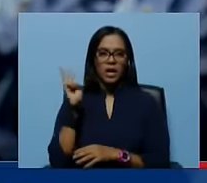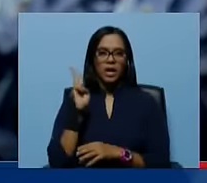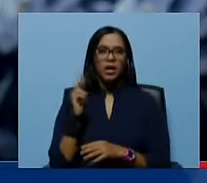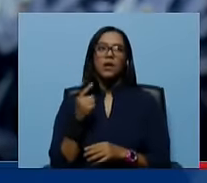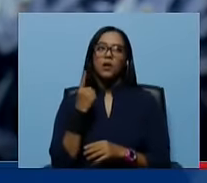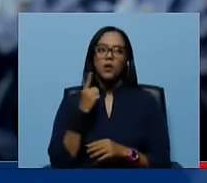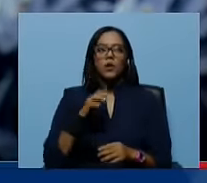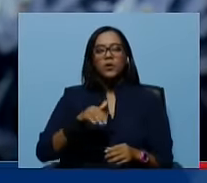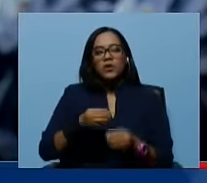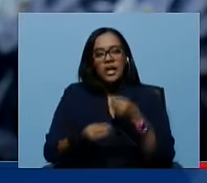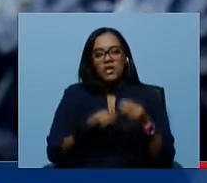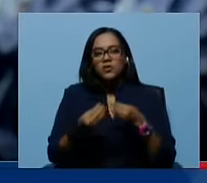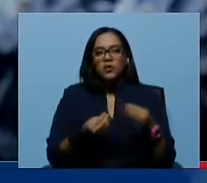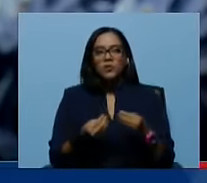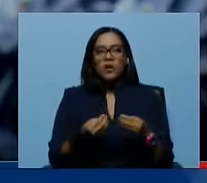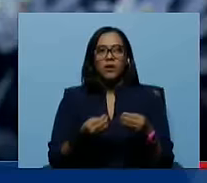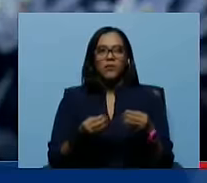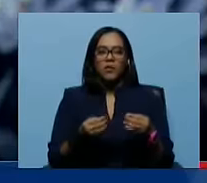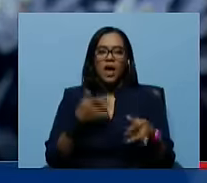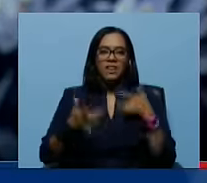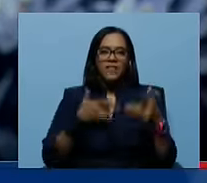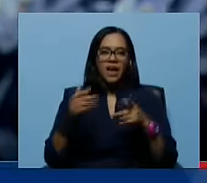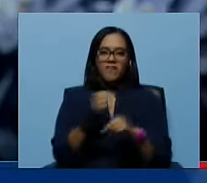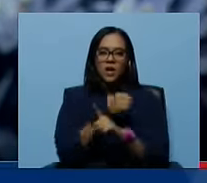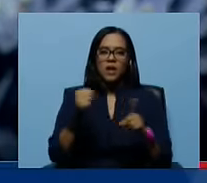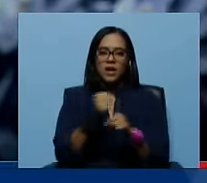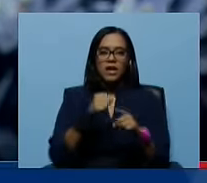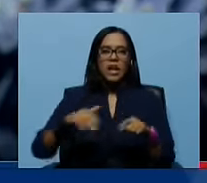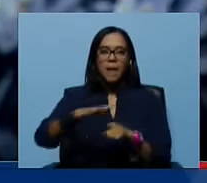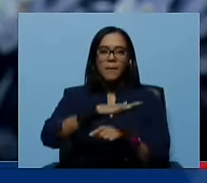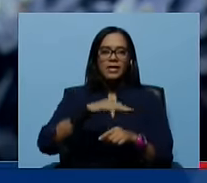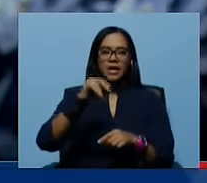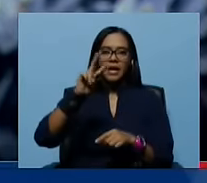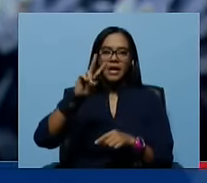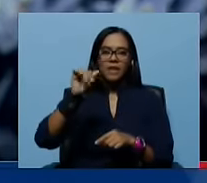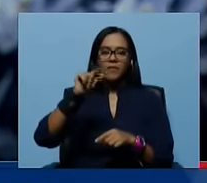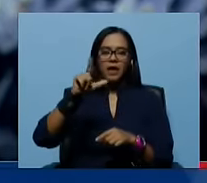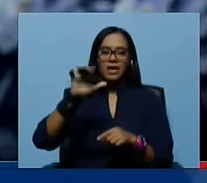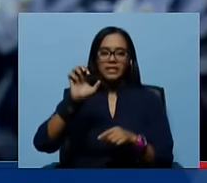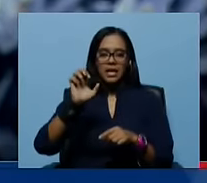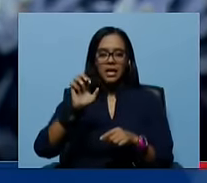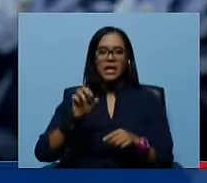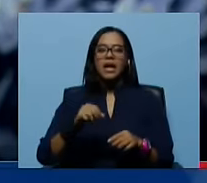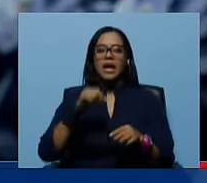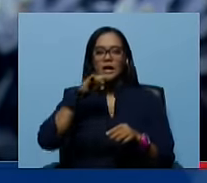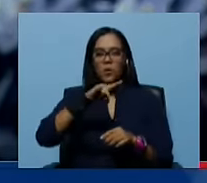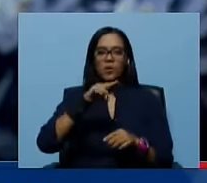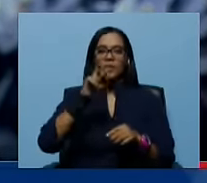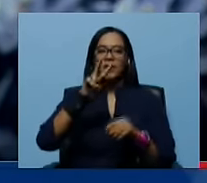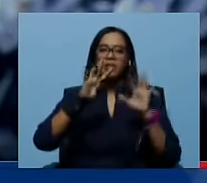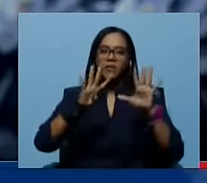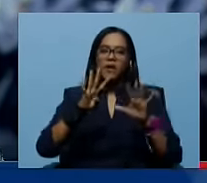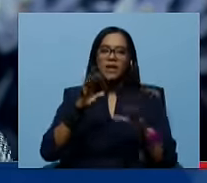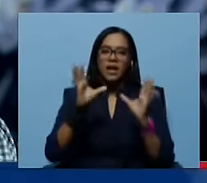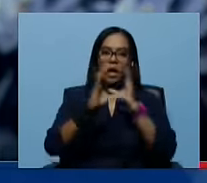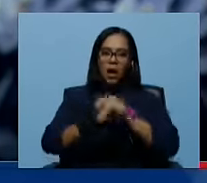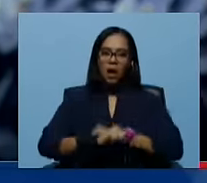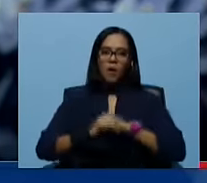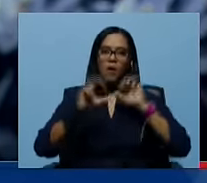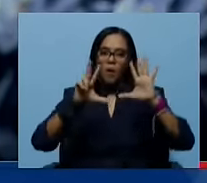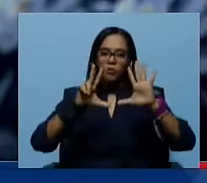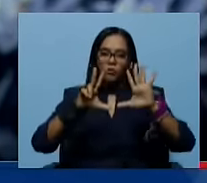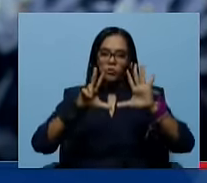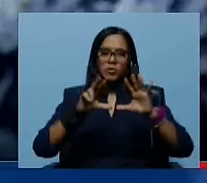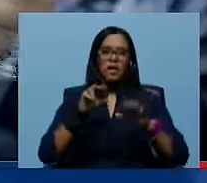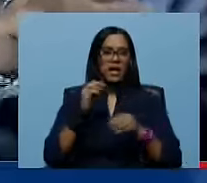único que hizo fue unos eventos violentos en la Plaza del Valle el lunes 29 a las 8 de la noche. Eso lo dirigió